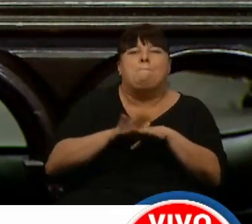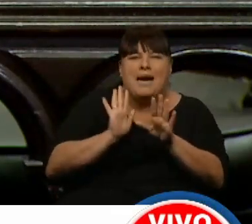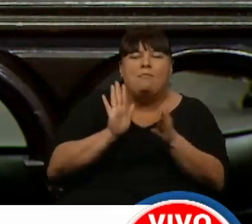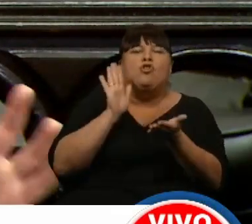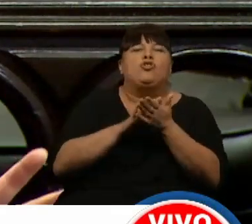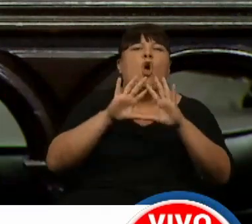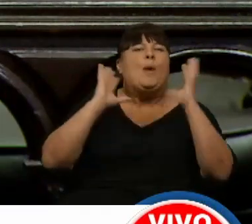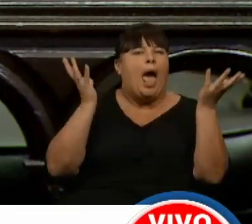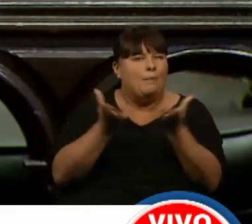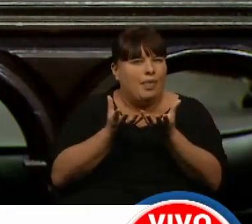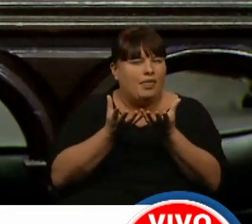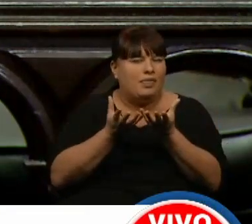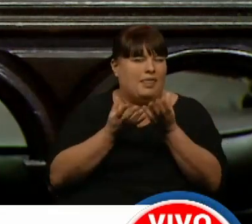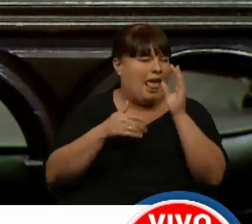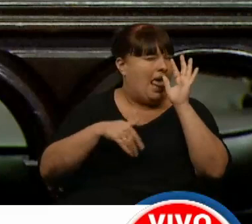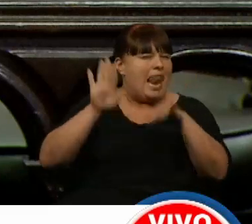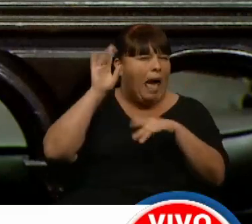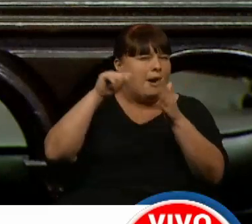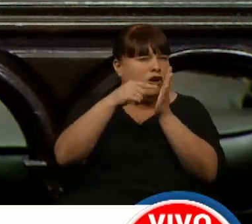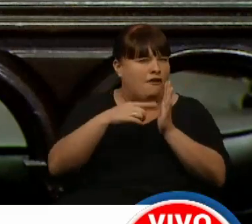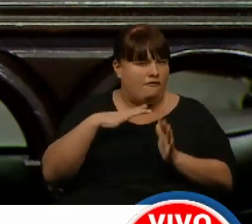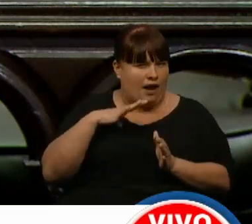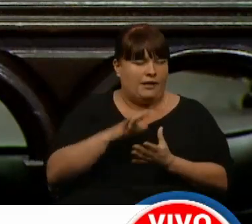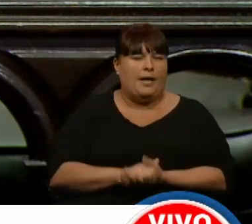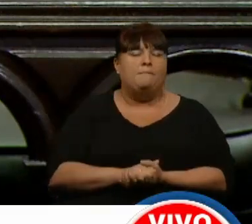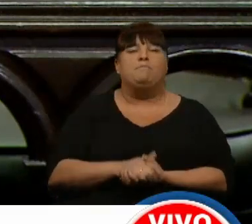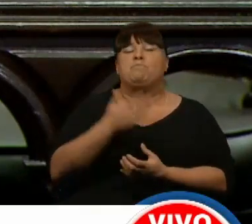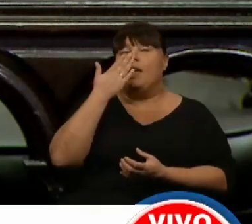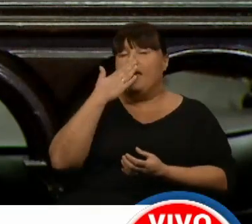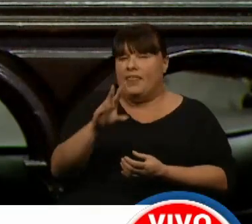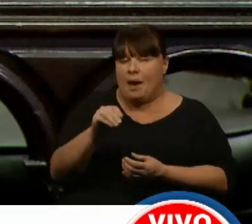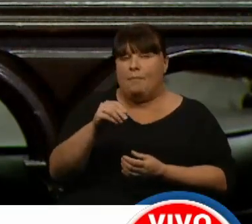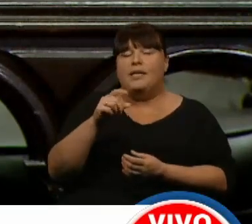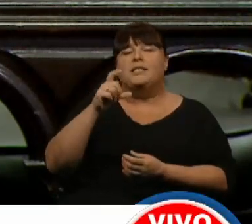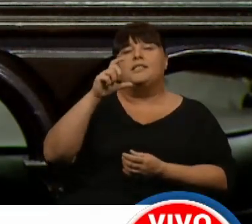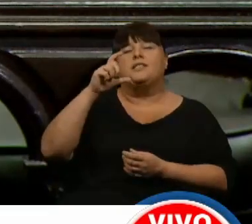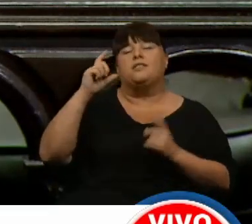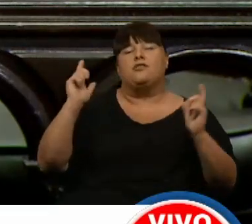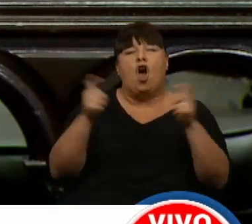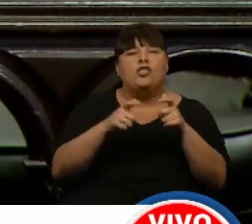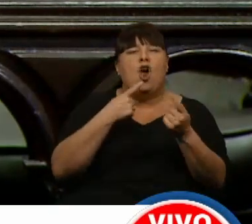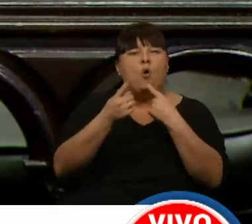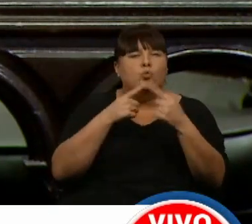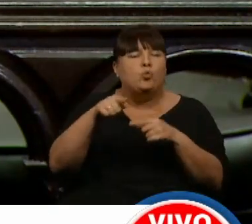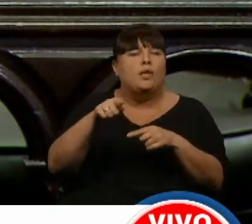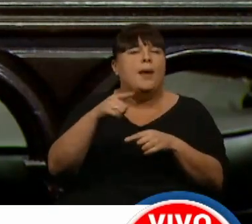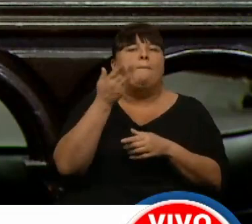en materia ambiental, la gran mayoría de ellos. Luego, el Consejo Consultivo, vamos a pedir